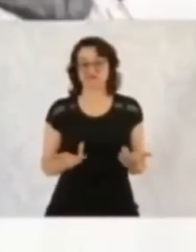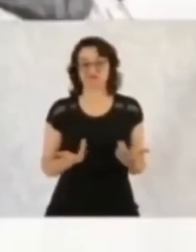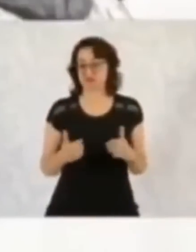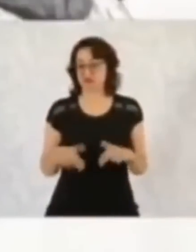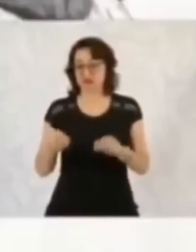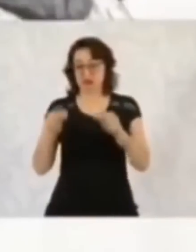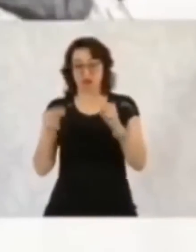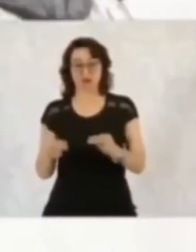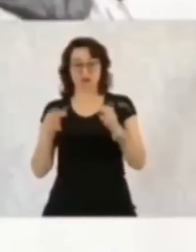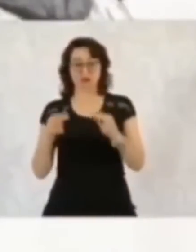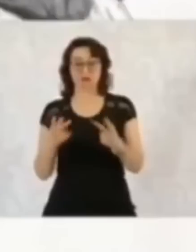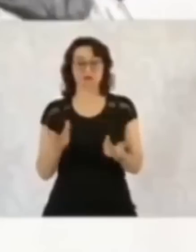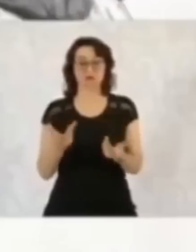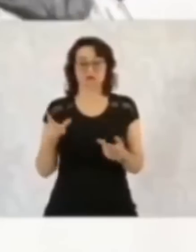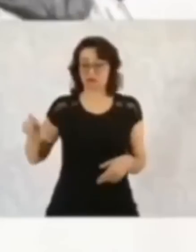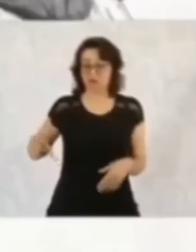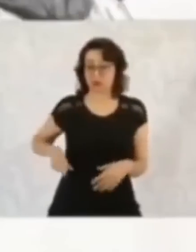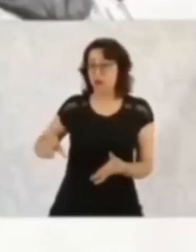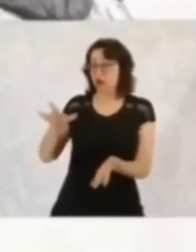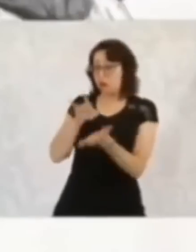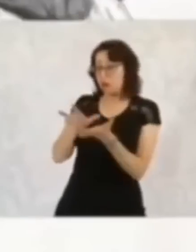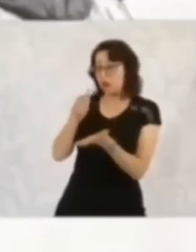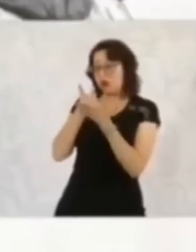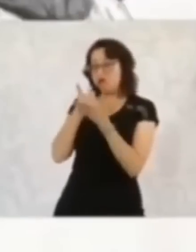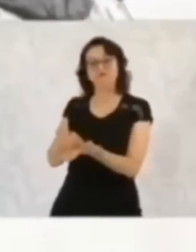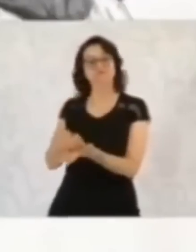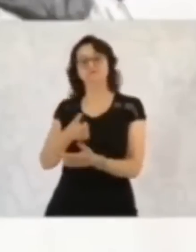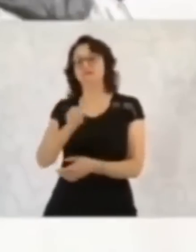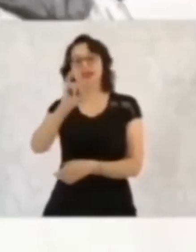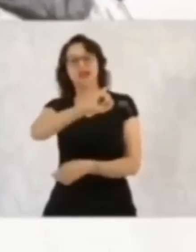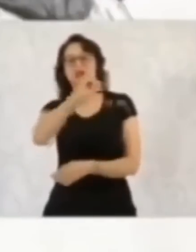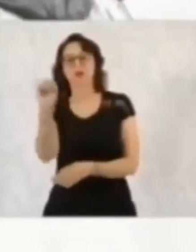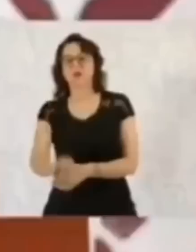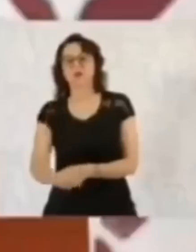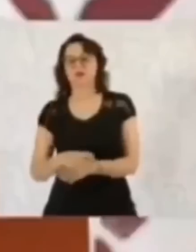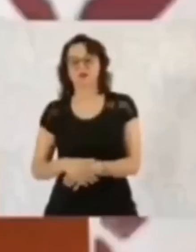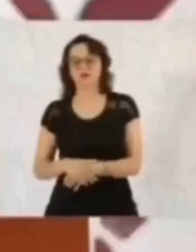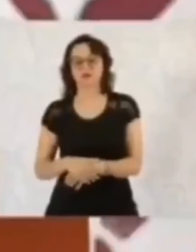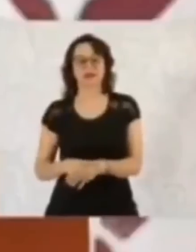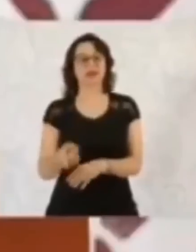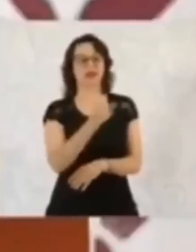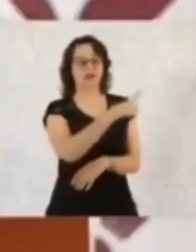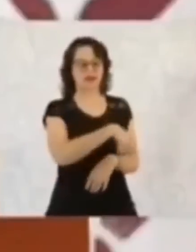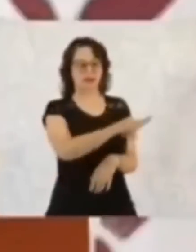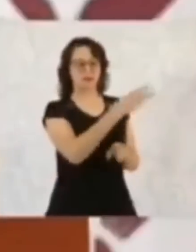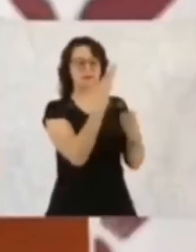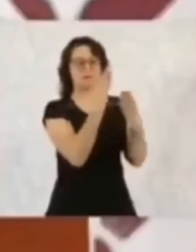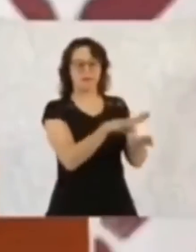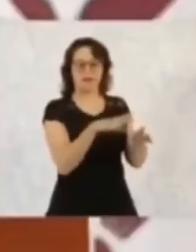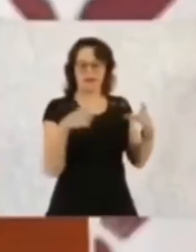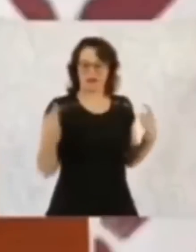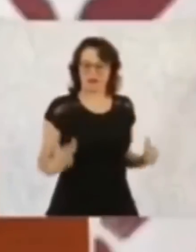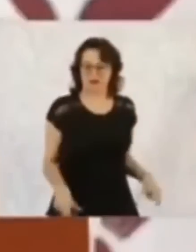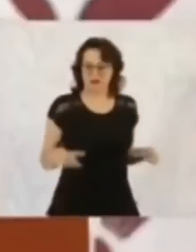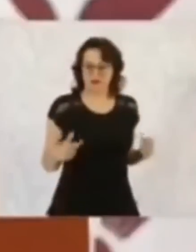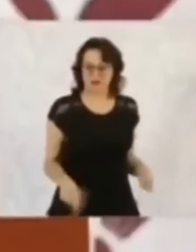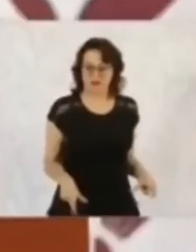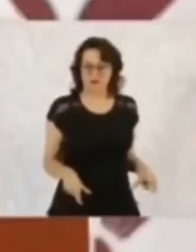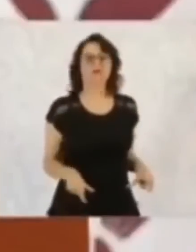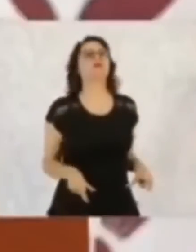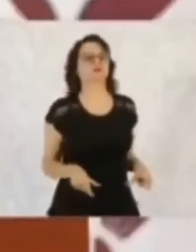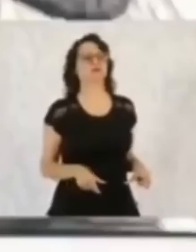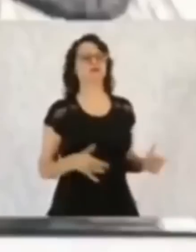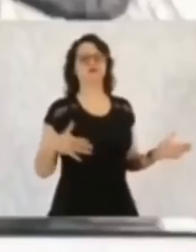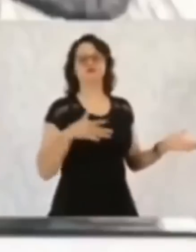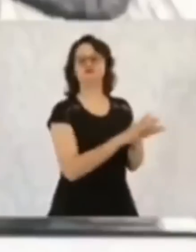negocio, y que nunca fueron rescatados, porque a quien se rescató fue a los de arriba, y además con una enorme